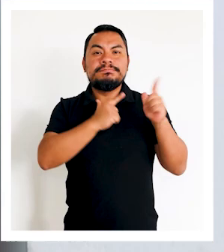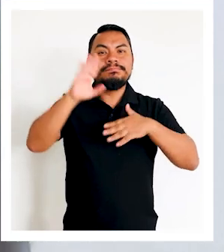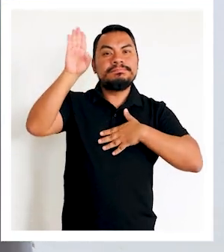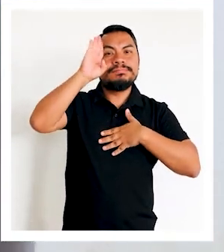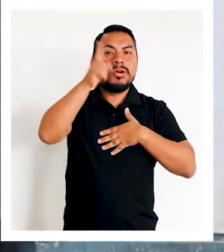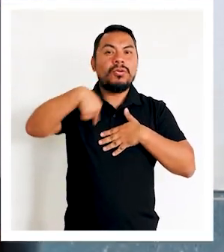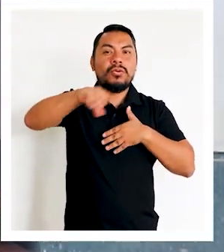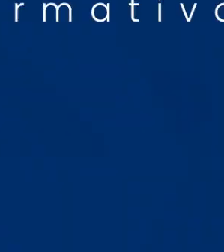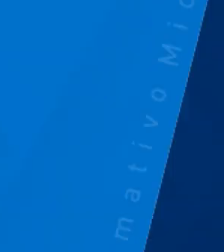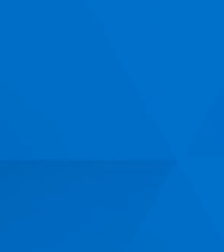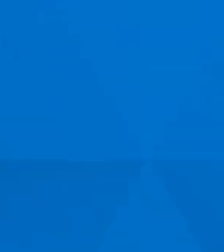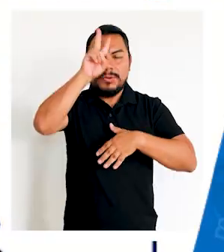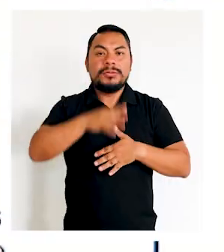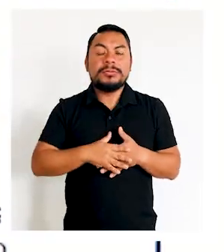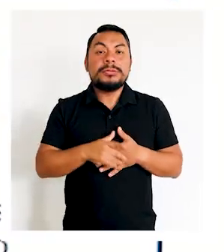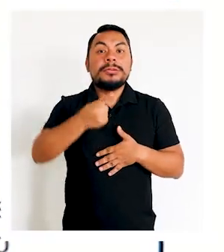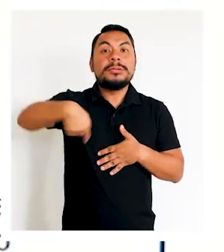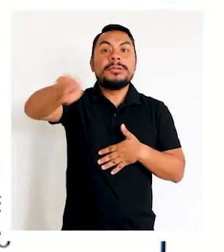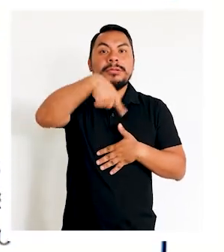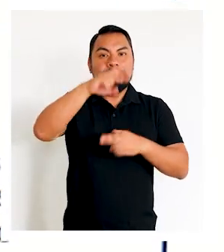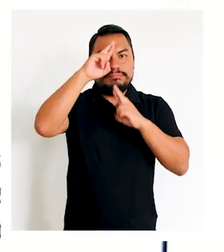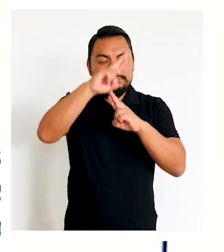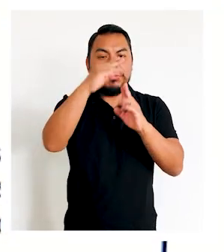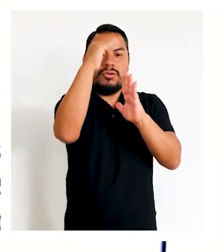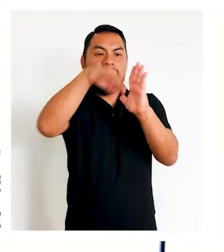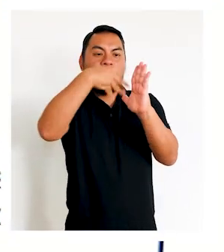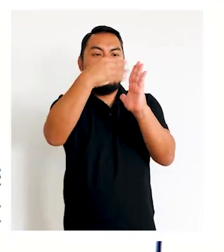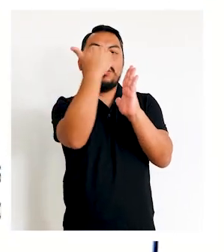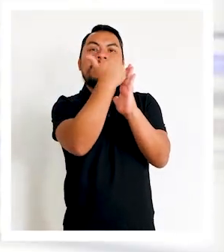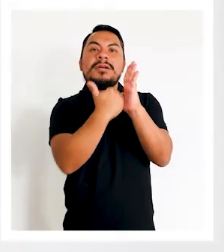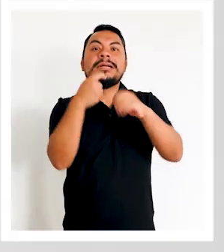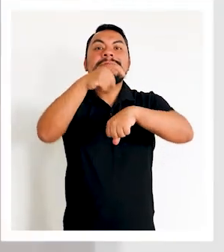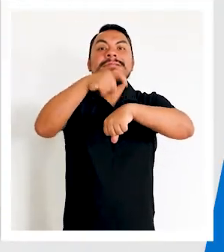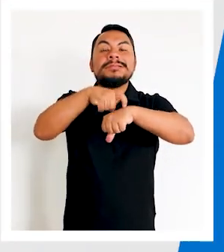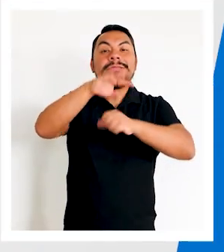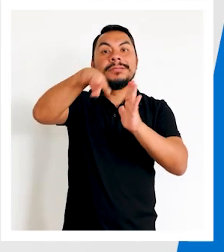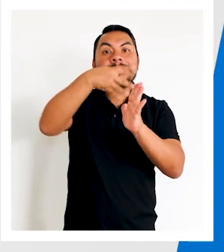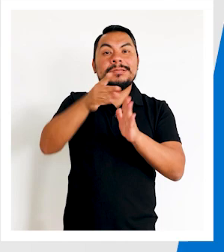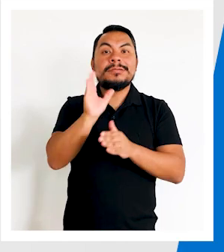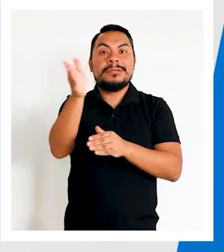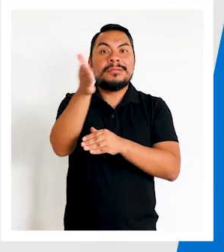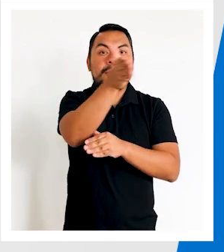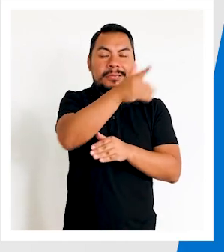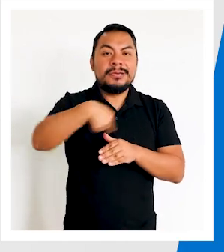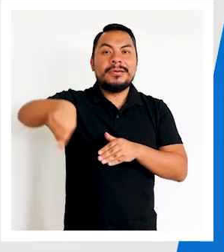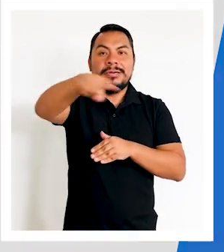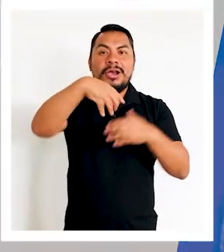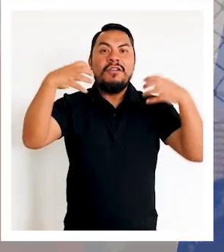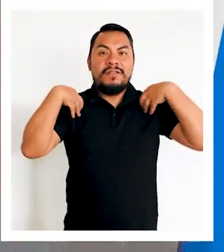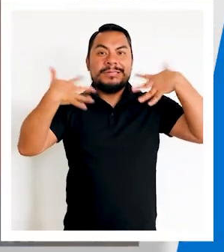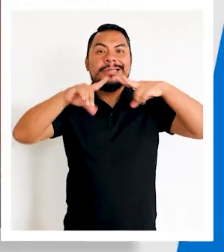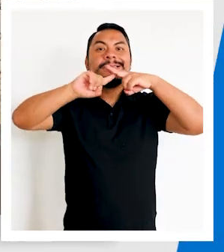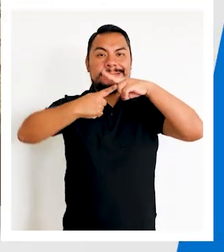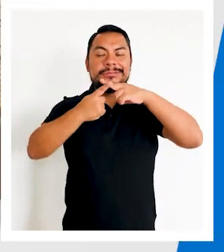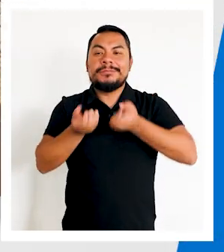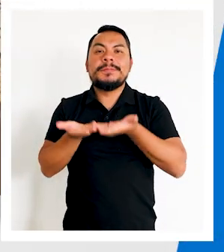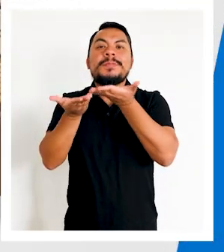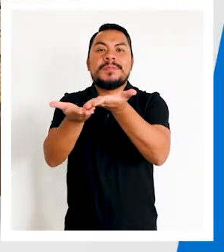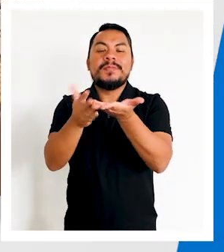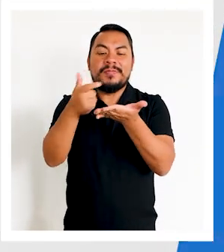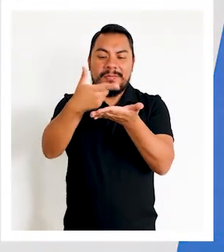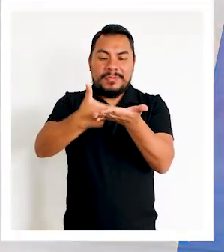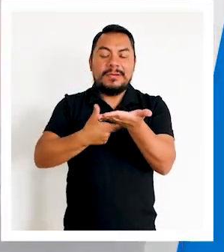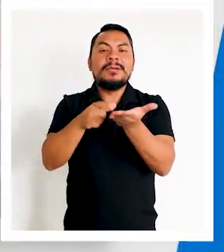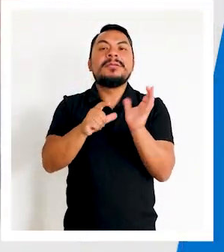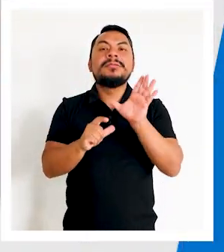y Policía Nacional del Perú quien cumplimiento del cronograma electoral nuestra sede descentralizadas también iniciaron la entrega de